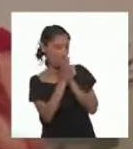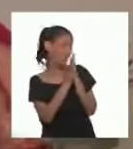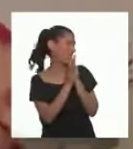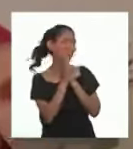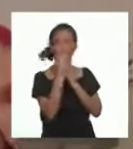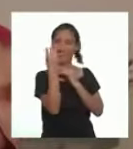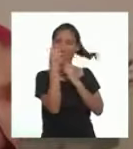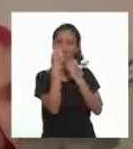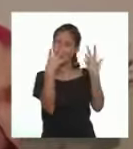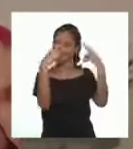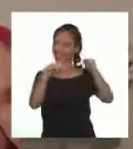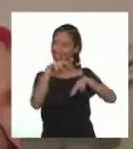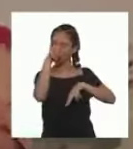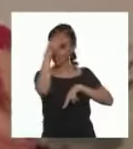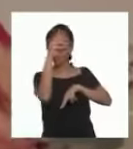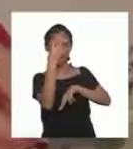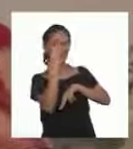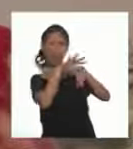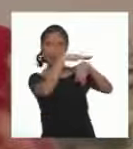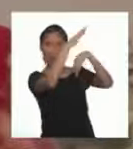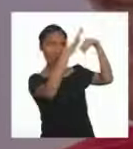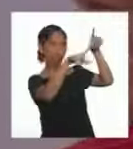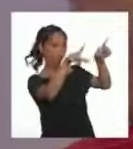de nuestro hermoso país.